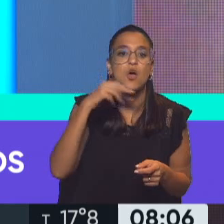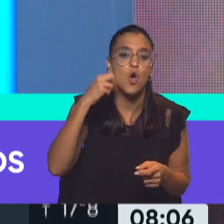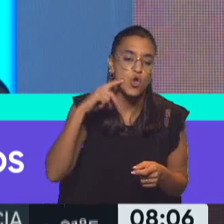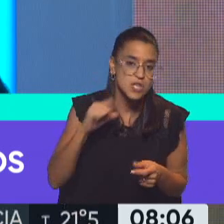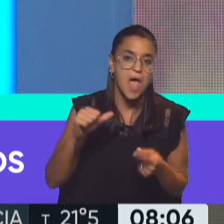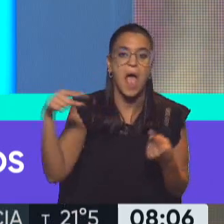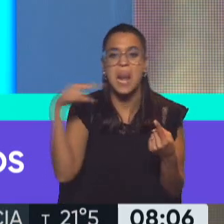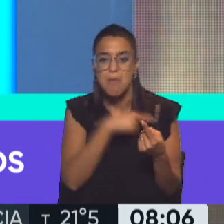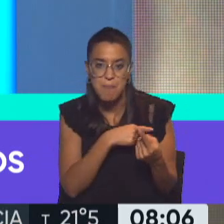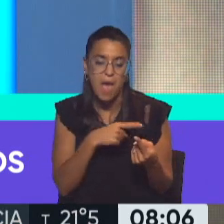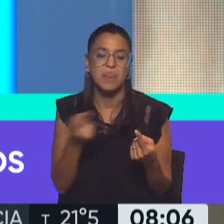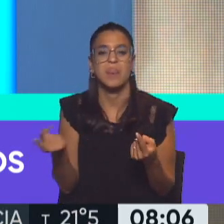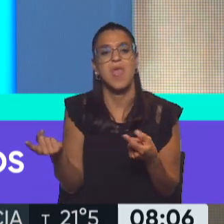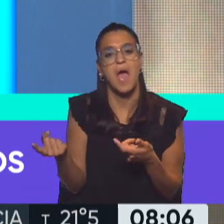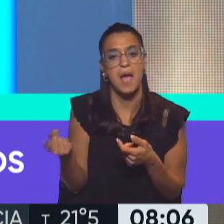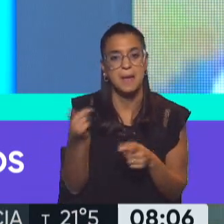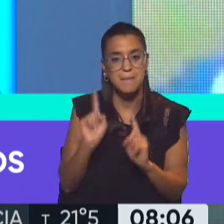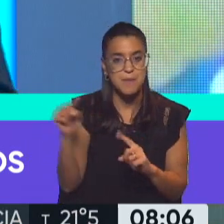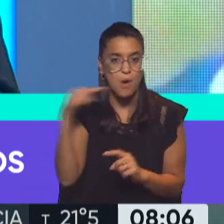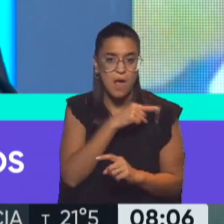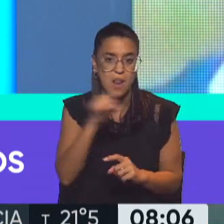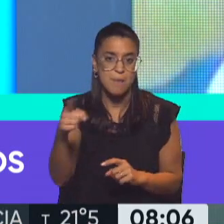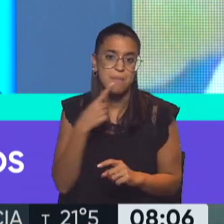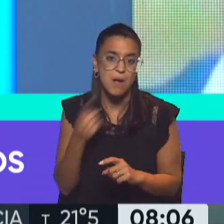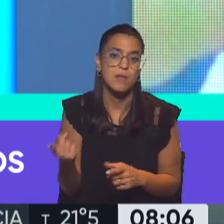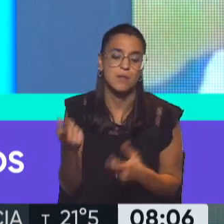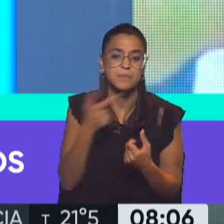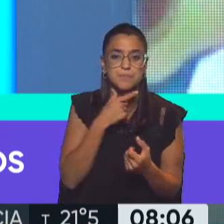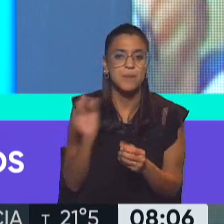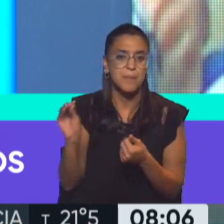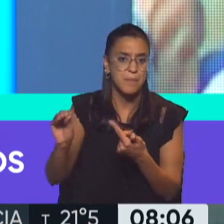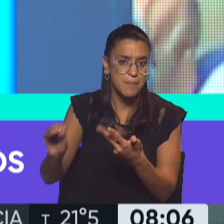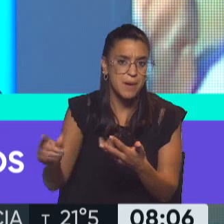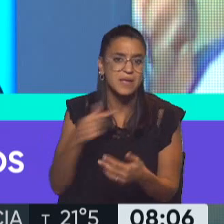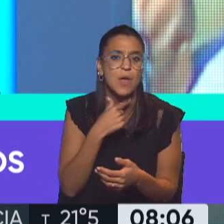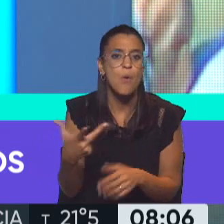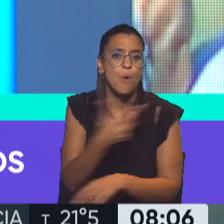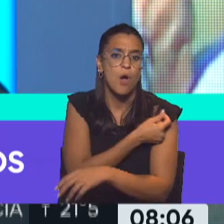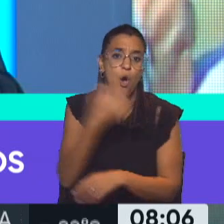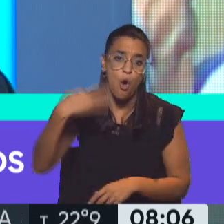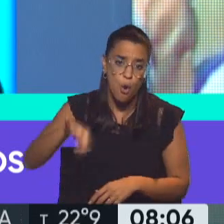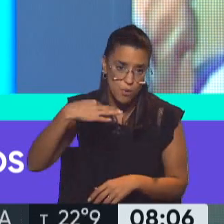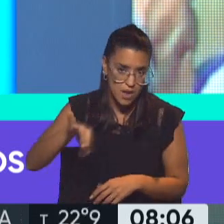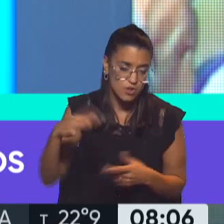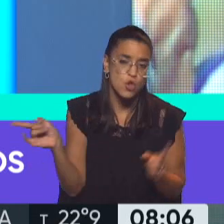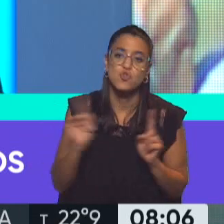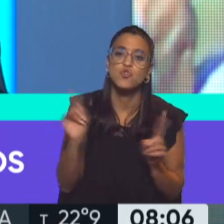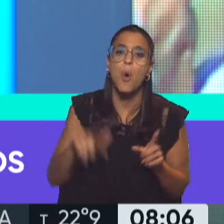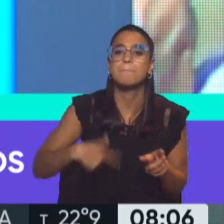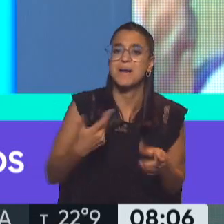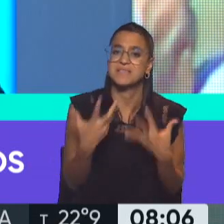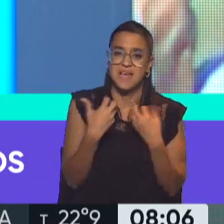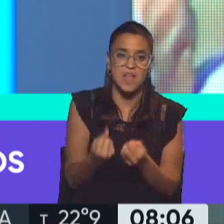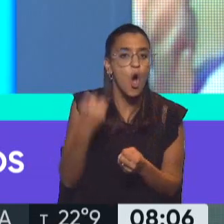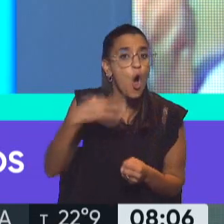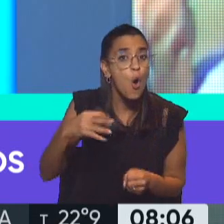Alemania. Ellos en Alemania o Austria van por mucho más porque pueden llegar a la vacunación obligatoria, ya no a un pase